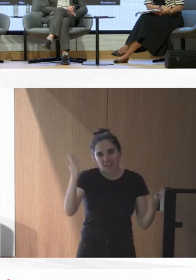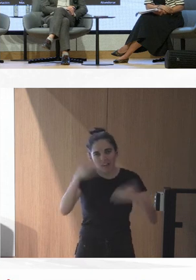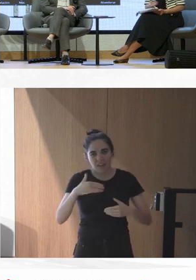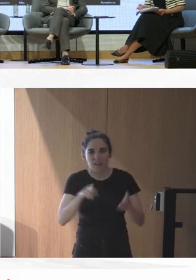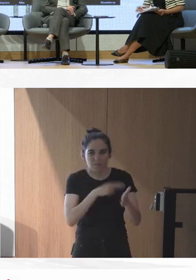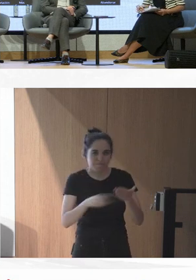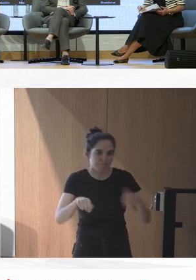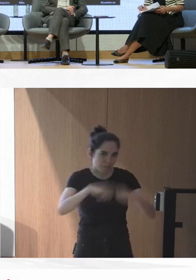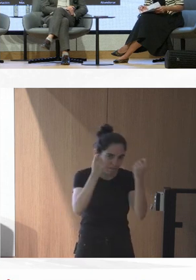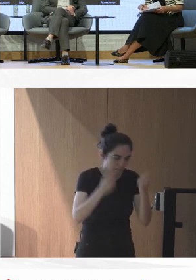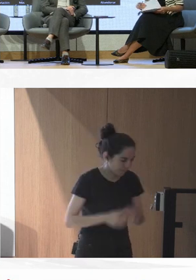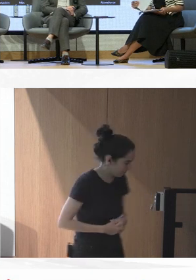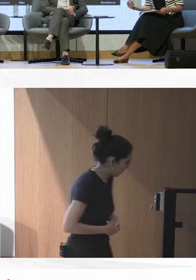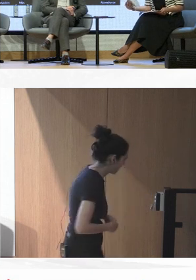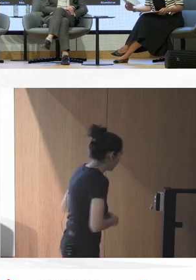CRPD.